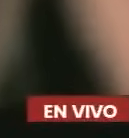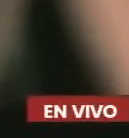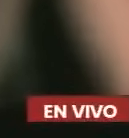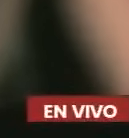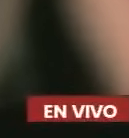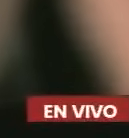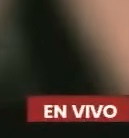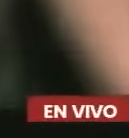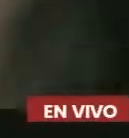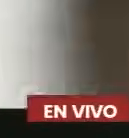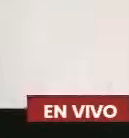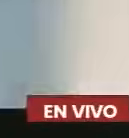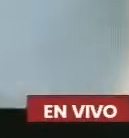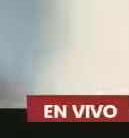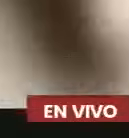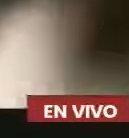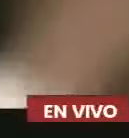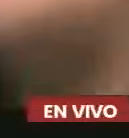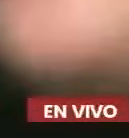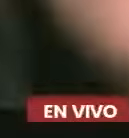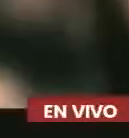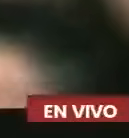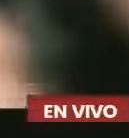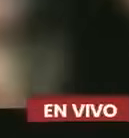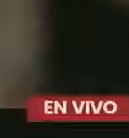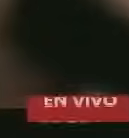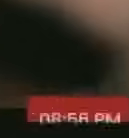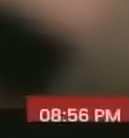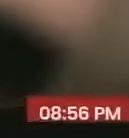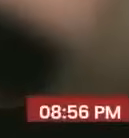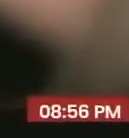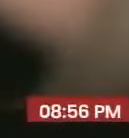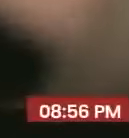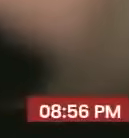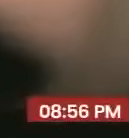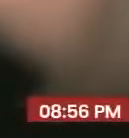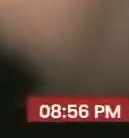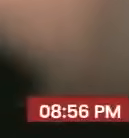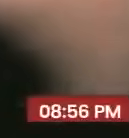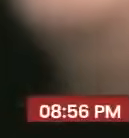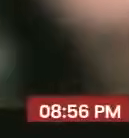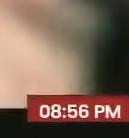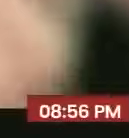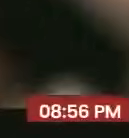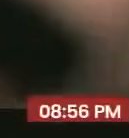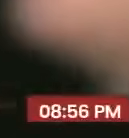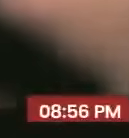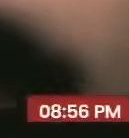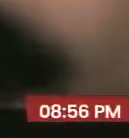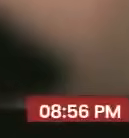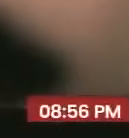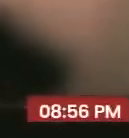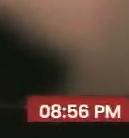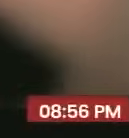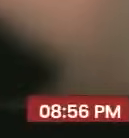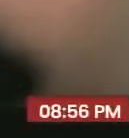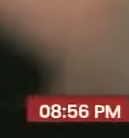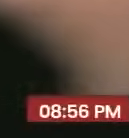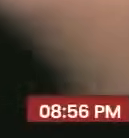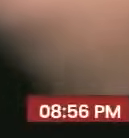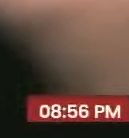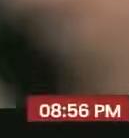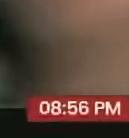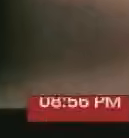estas cosas. Mira, Salvador, cuéntame, ¿qué edad tienes? Tengo 12 años. ¿Y estás en primer año?